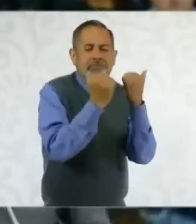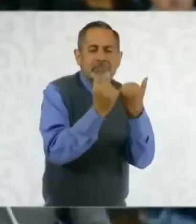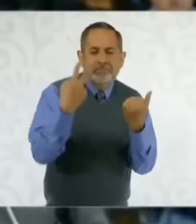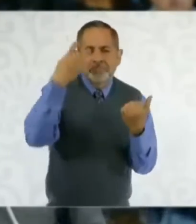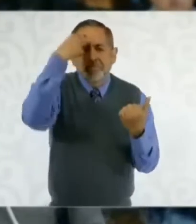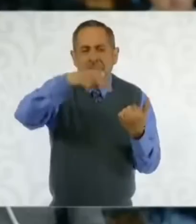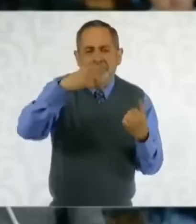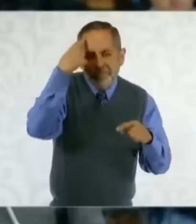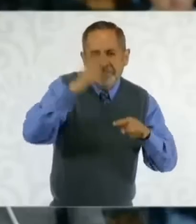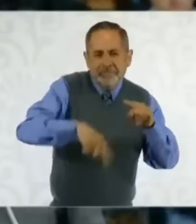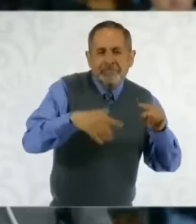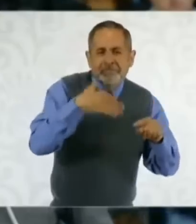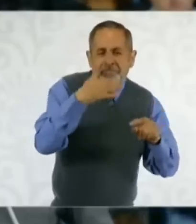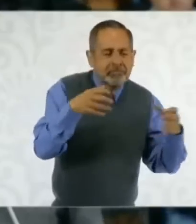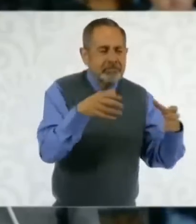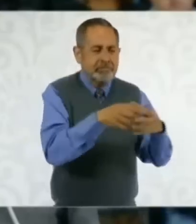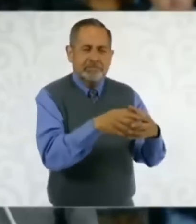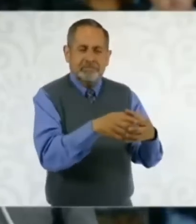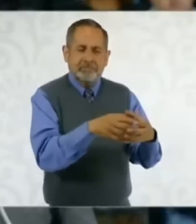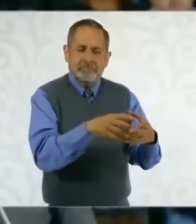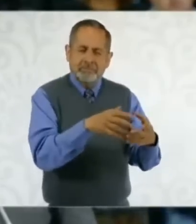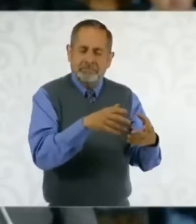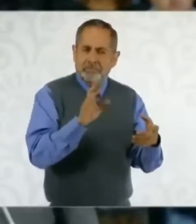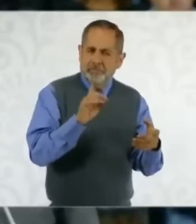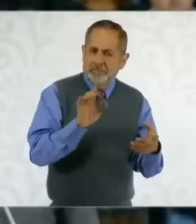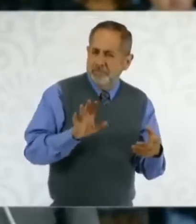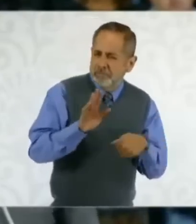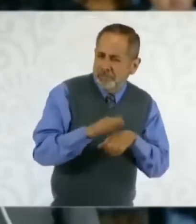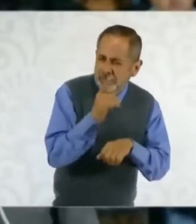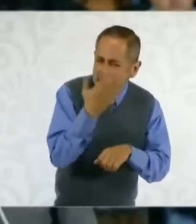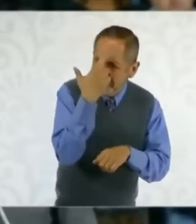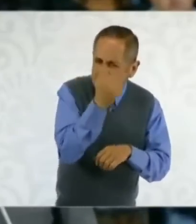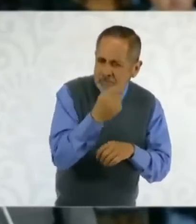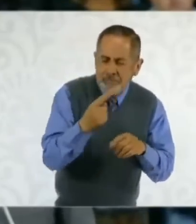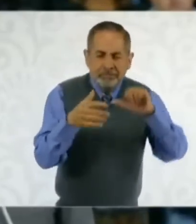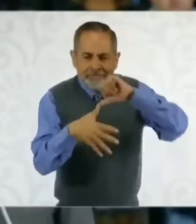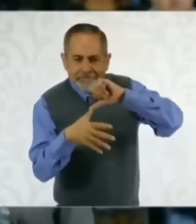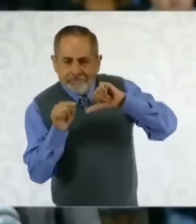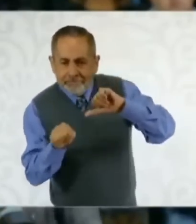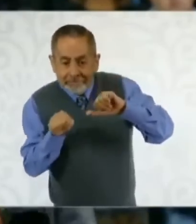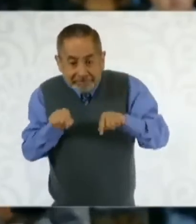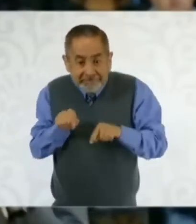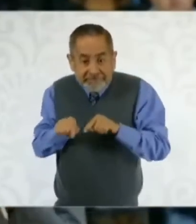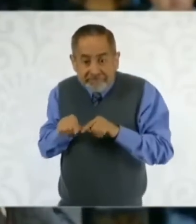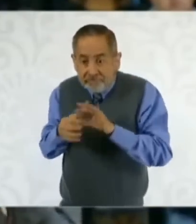Impunidad, y pues sería muy inocente no entender las relaciones